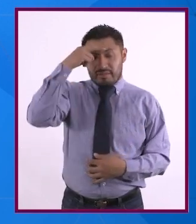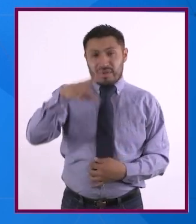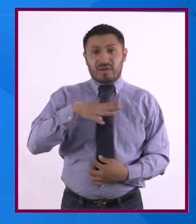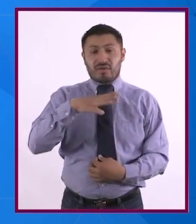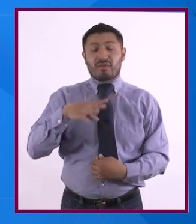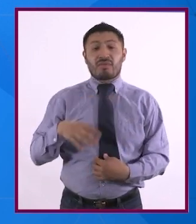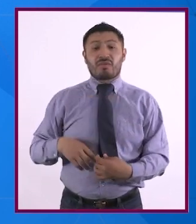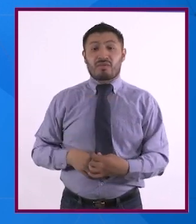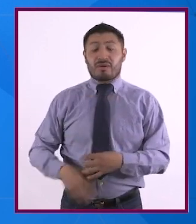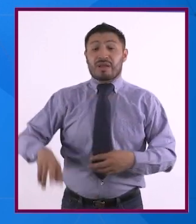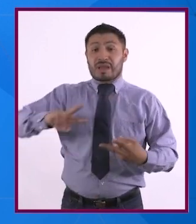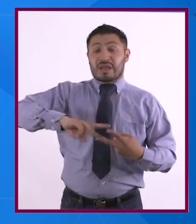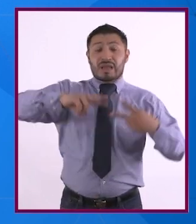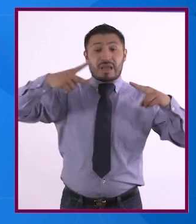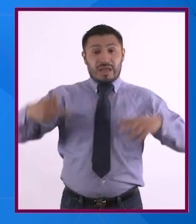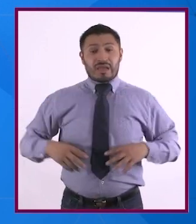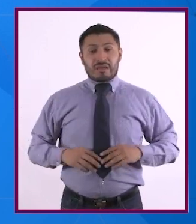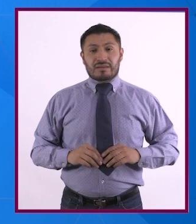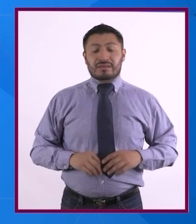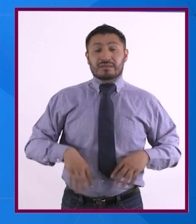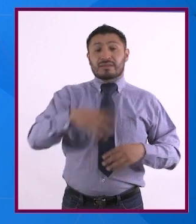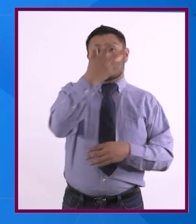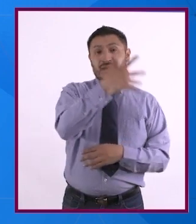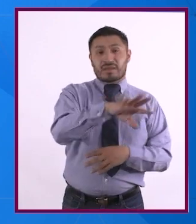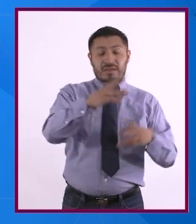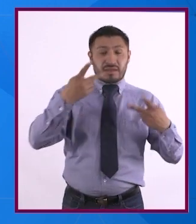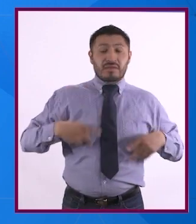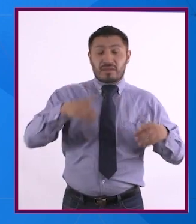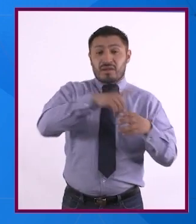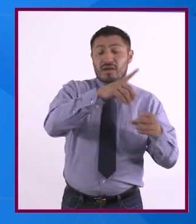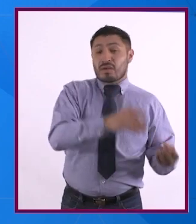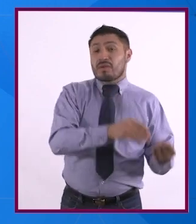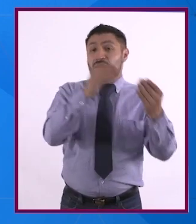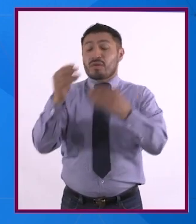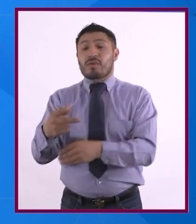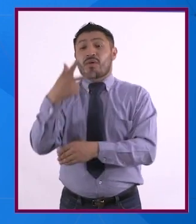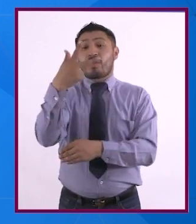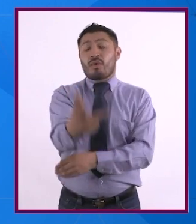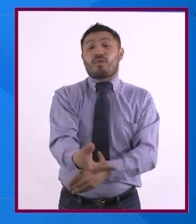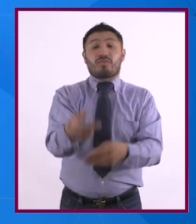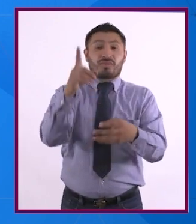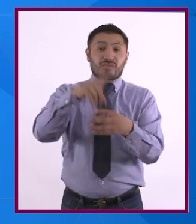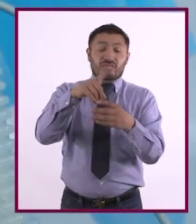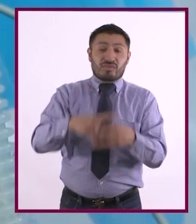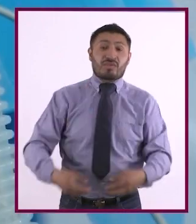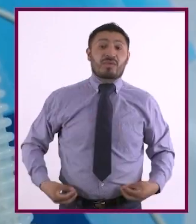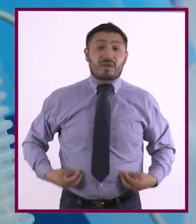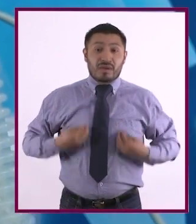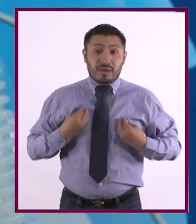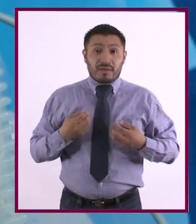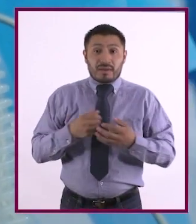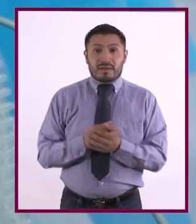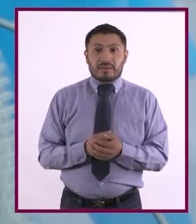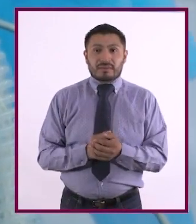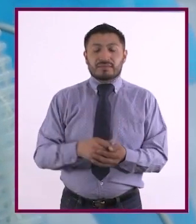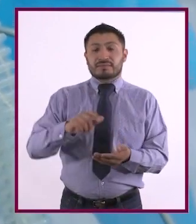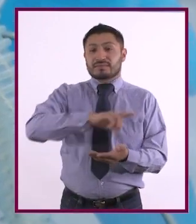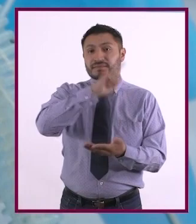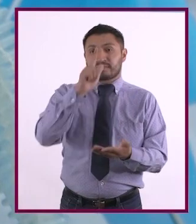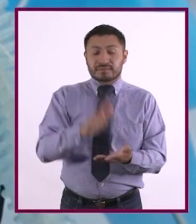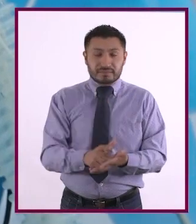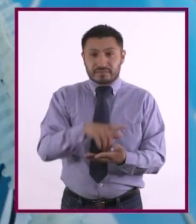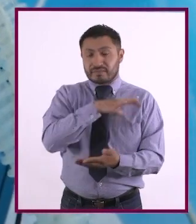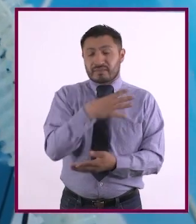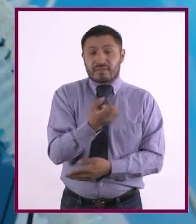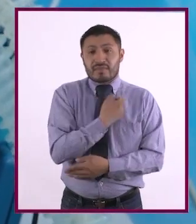es inversa, entendiendo que de cada 10 trasplantes, 8 casos son de donante vivo. La Ley General de Salud estipula 2